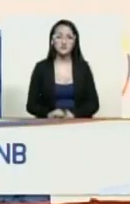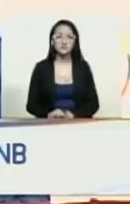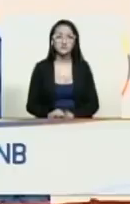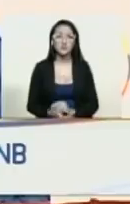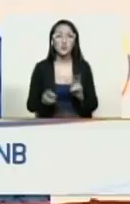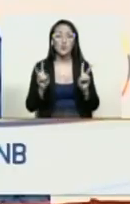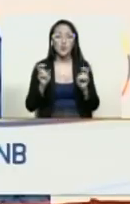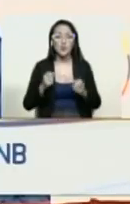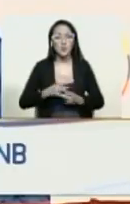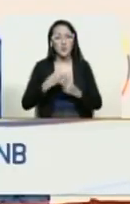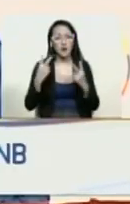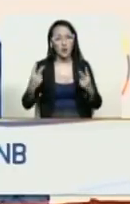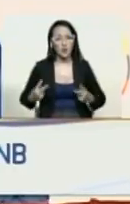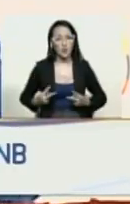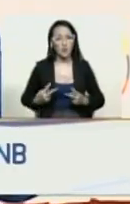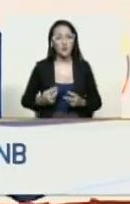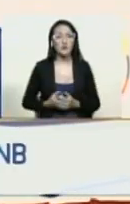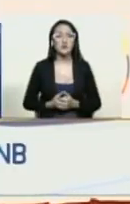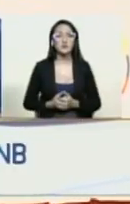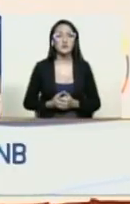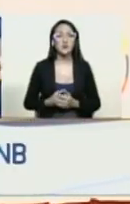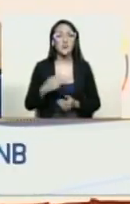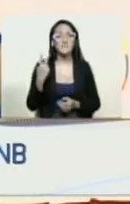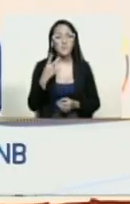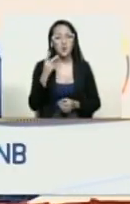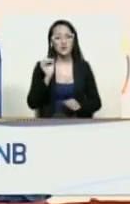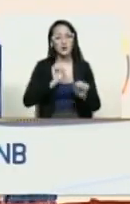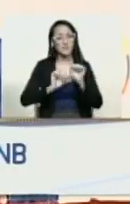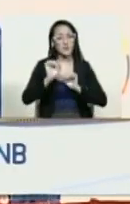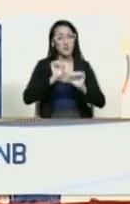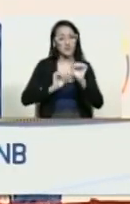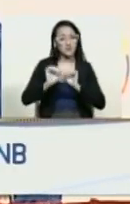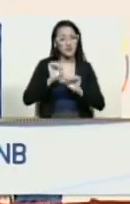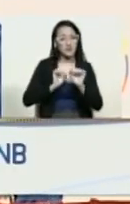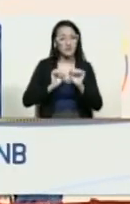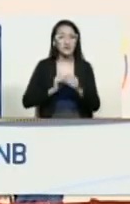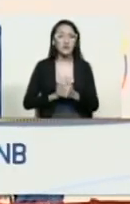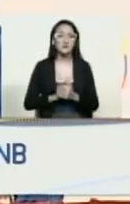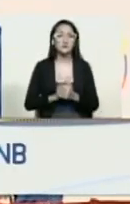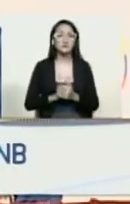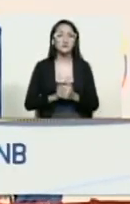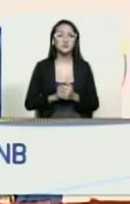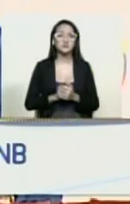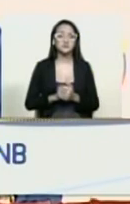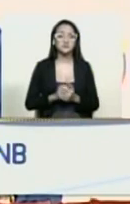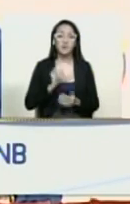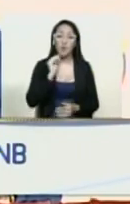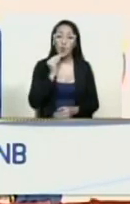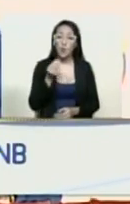los nuevos valores, las políticas preventivas, que el joven tenga